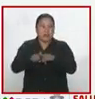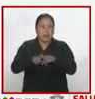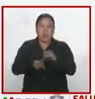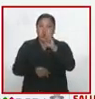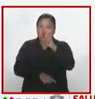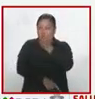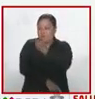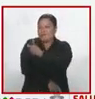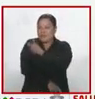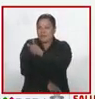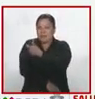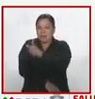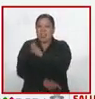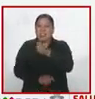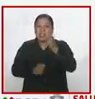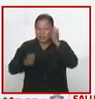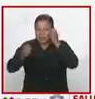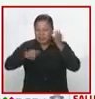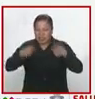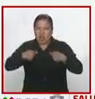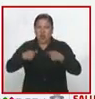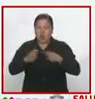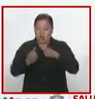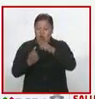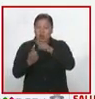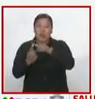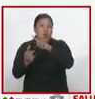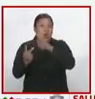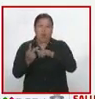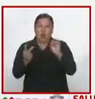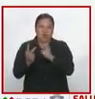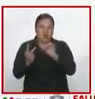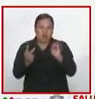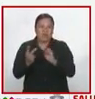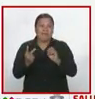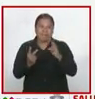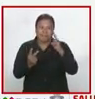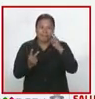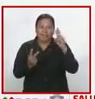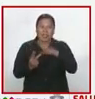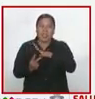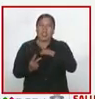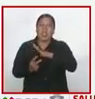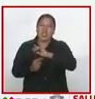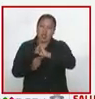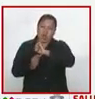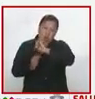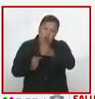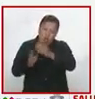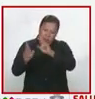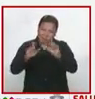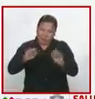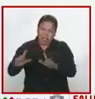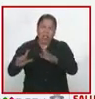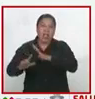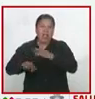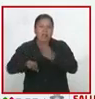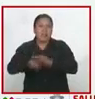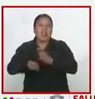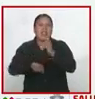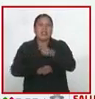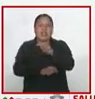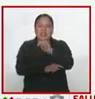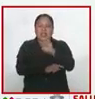vacuna contra la viruela el otro no y al lado vemos una enfermedad que todavía llegamos a ver en la actualidad que es el